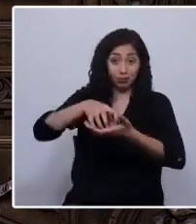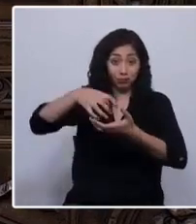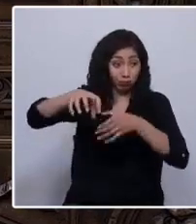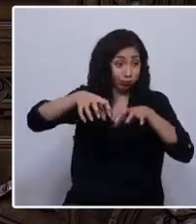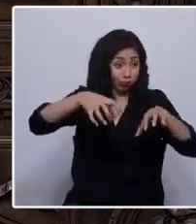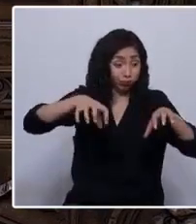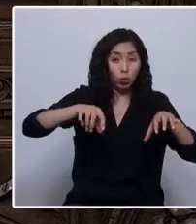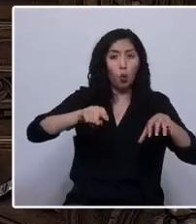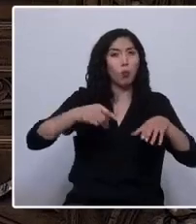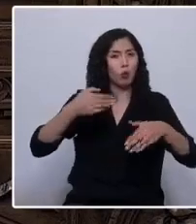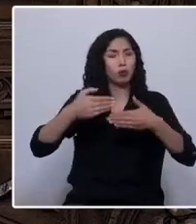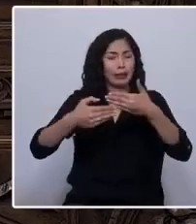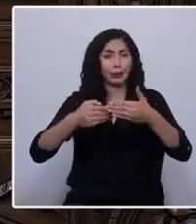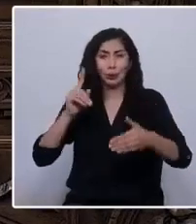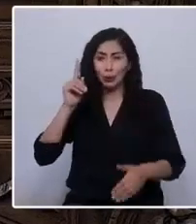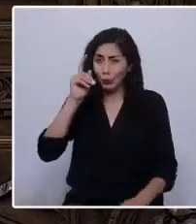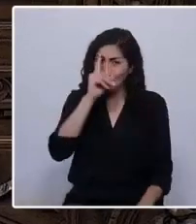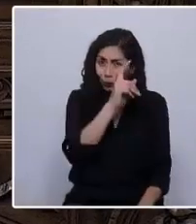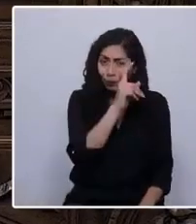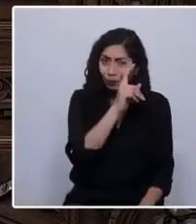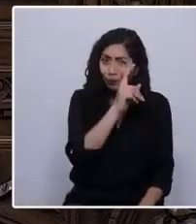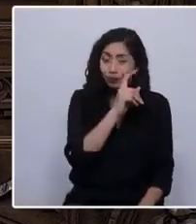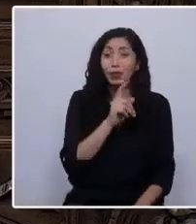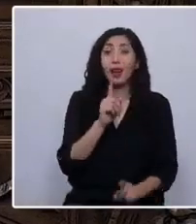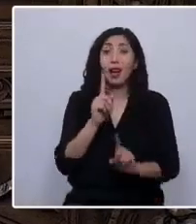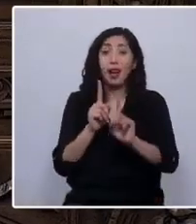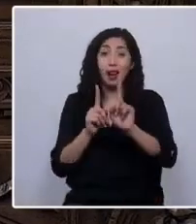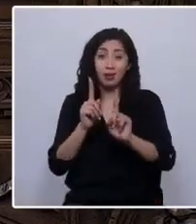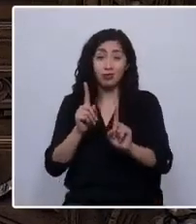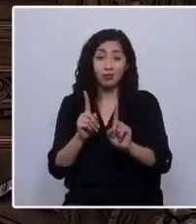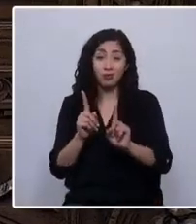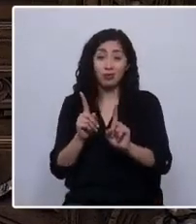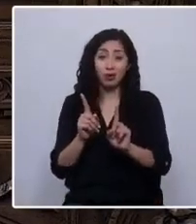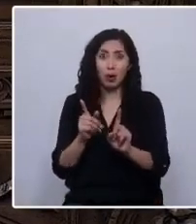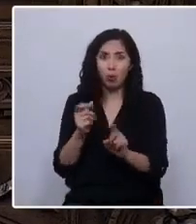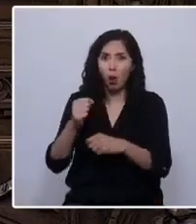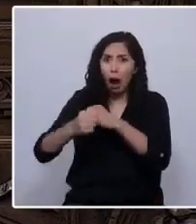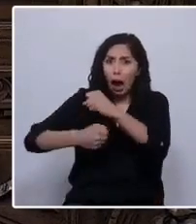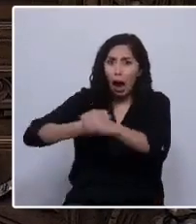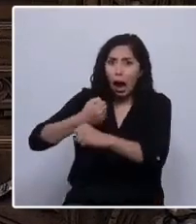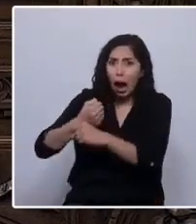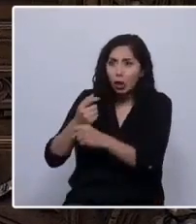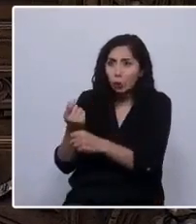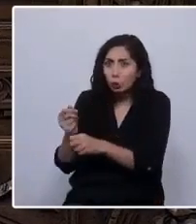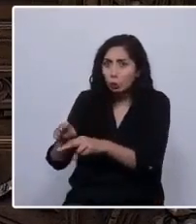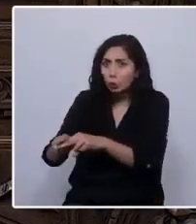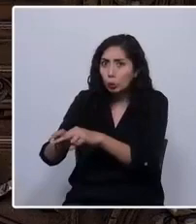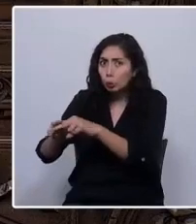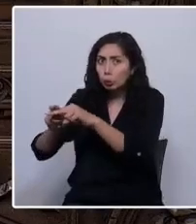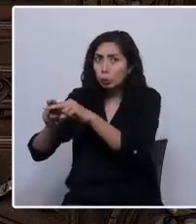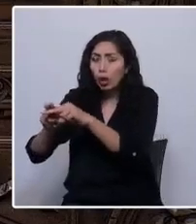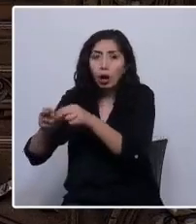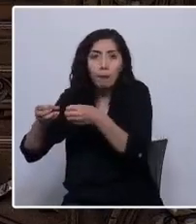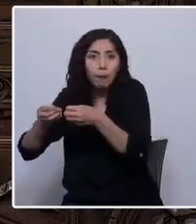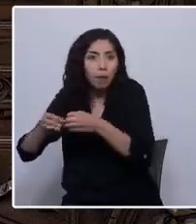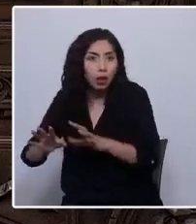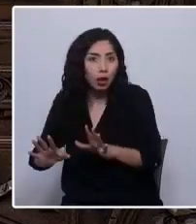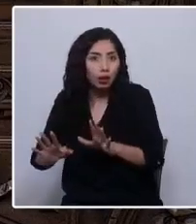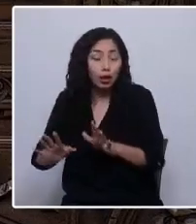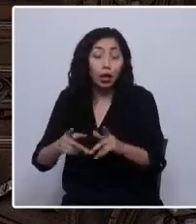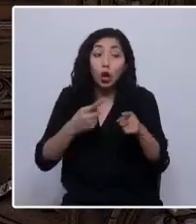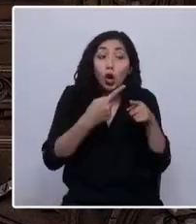proceso crítico. Unos pierden parte de aquello que concentraron por años, decenios, siglos.